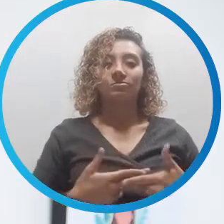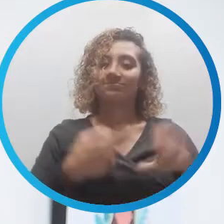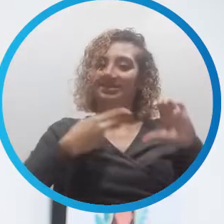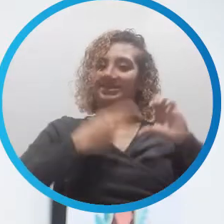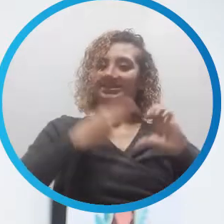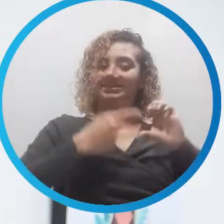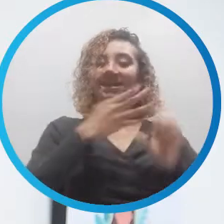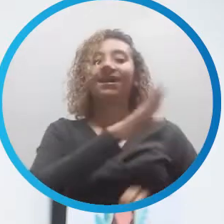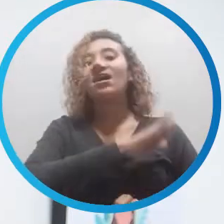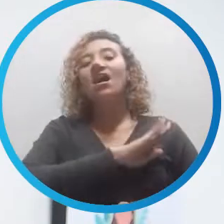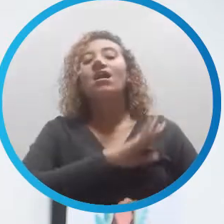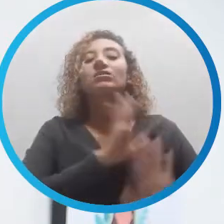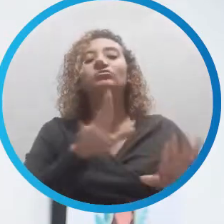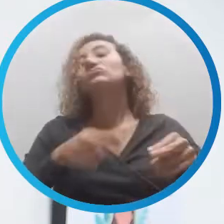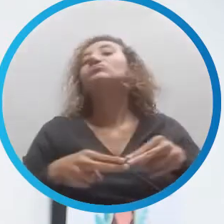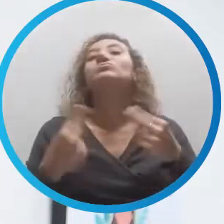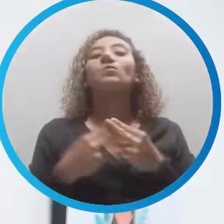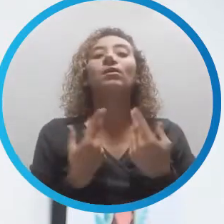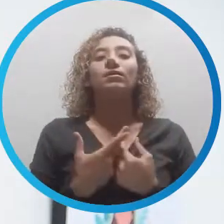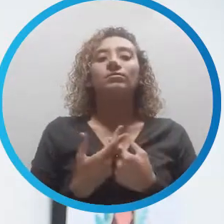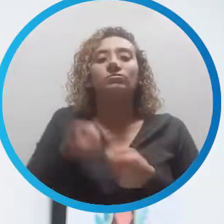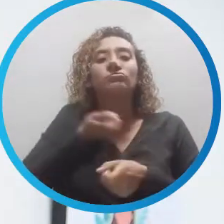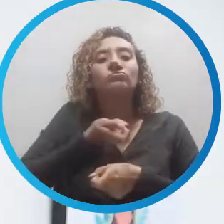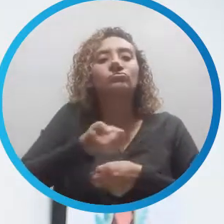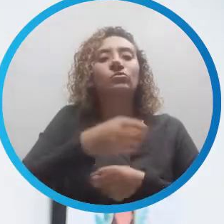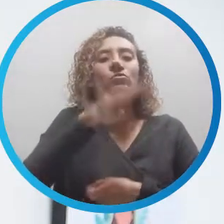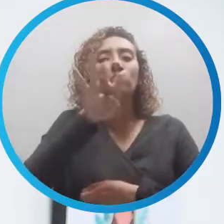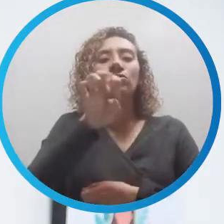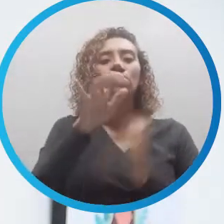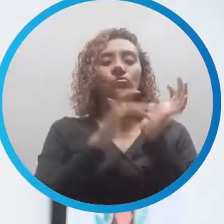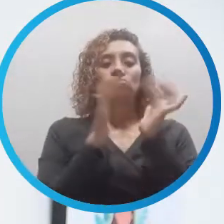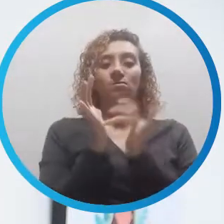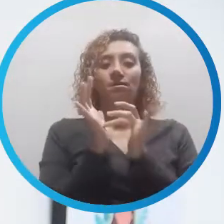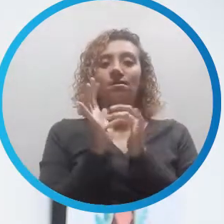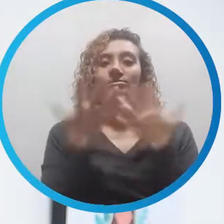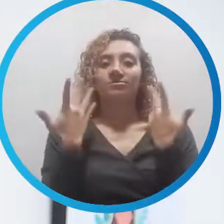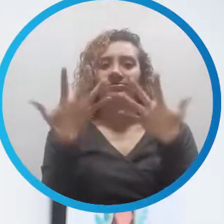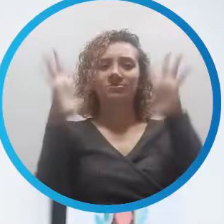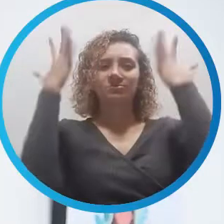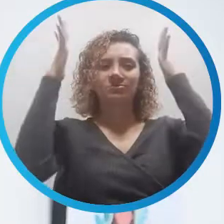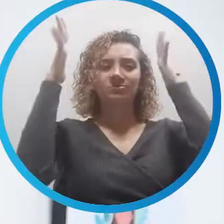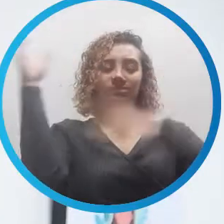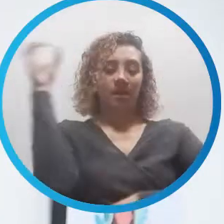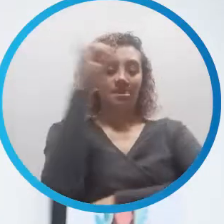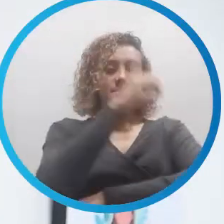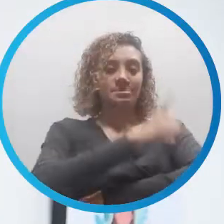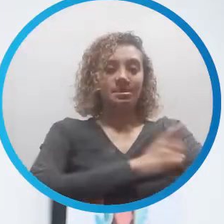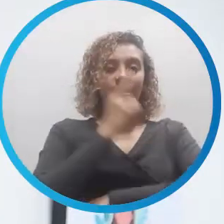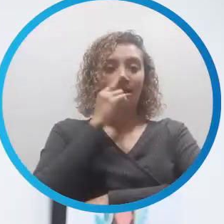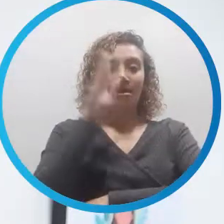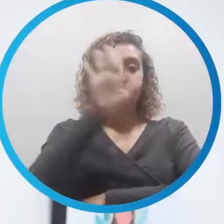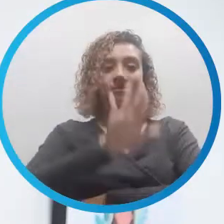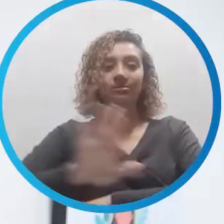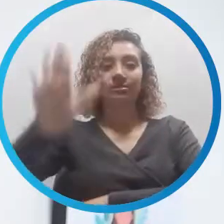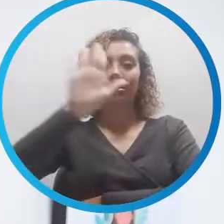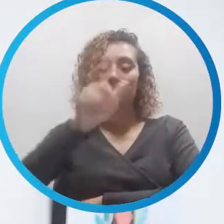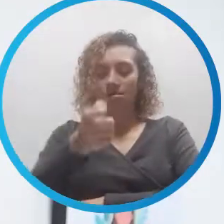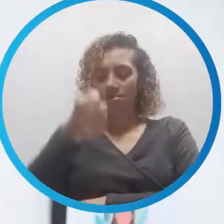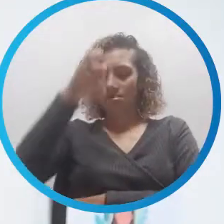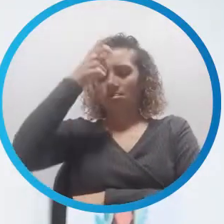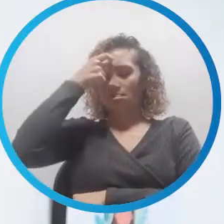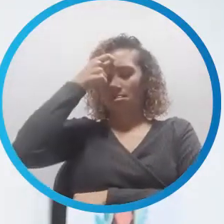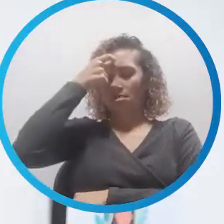Soy Alejandro Funeme, alcalde de la ciudad de Tunja. El 9 de abril conmemoramos en nuestro país el Día Nacional